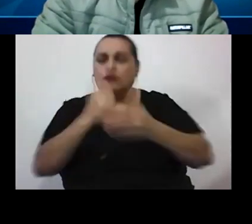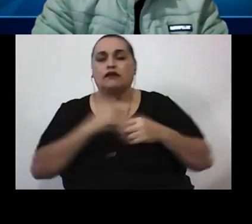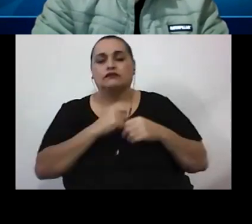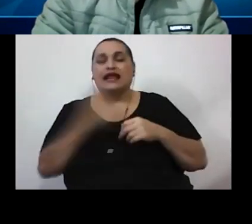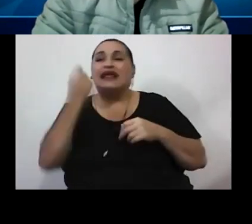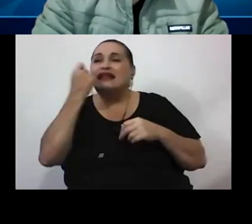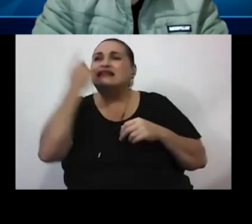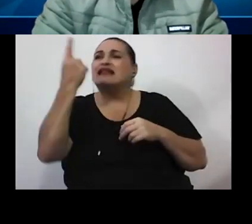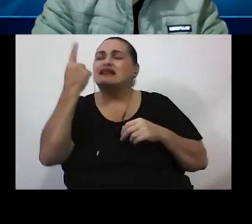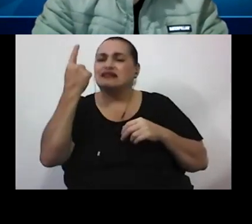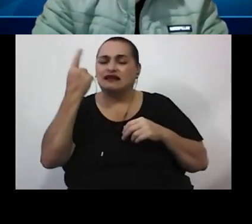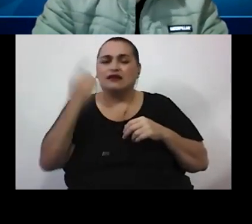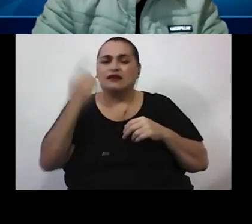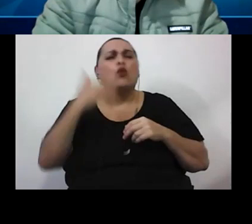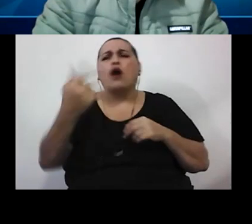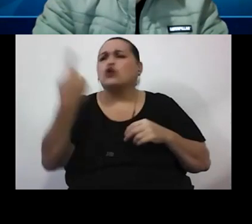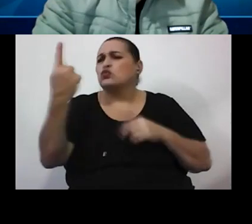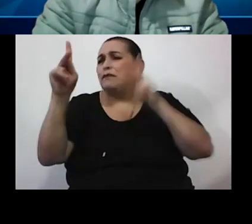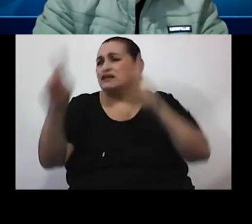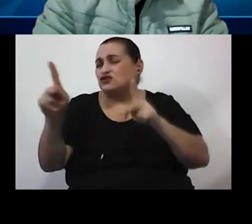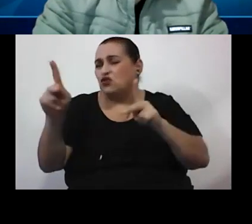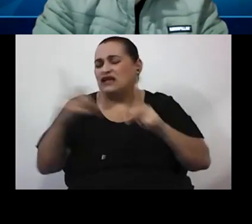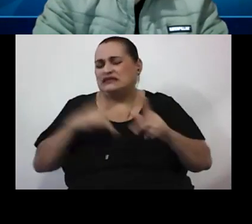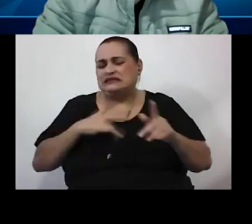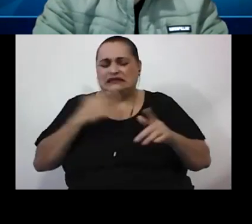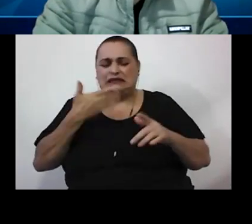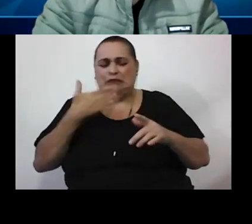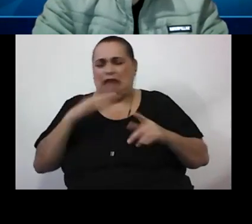entender cuando alguien ha sido lastimado,